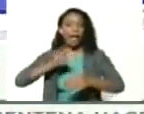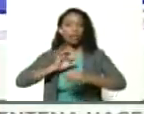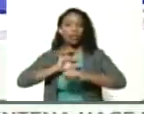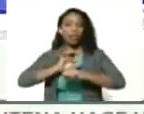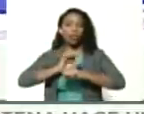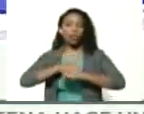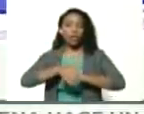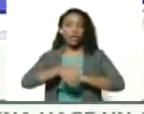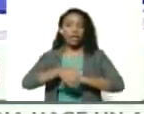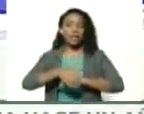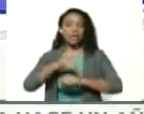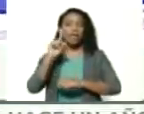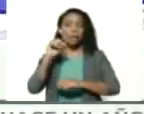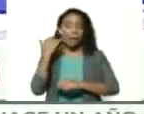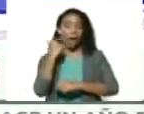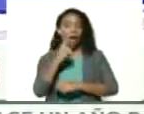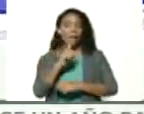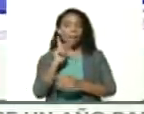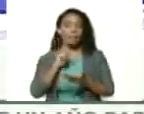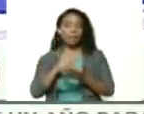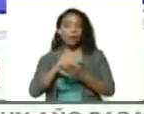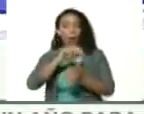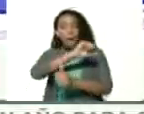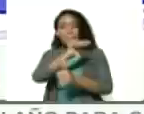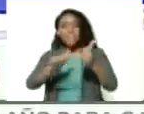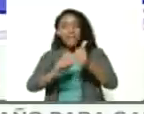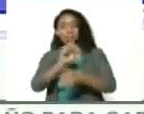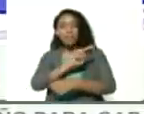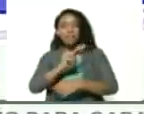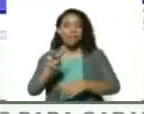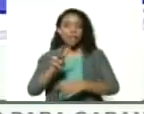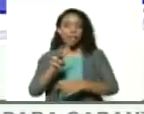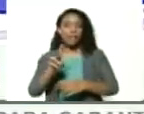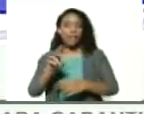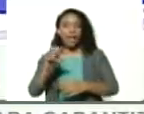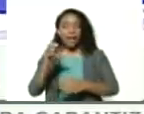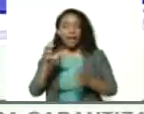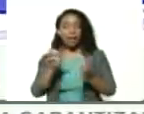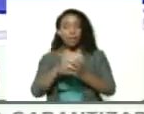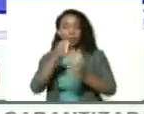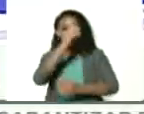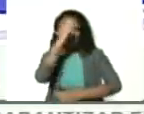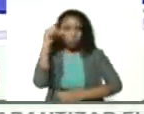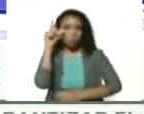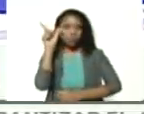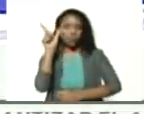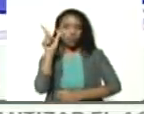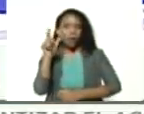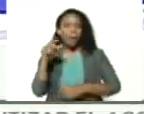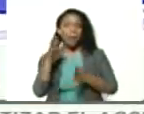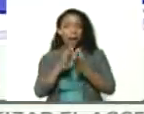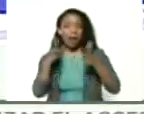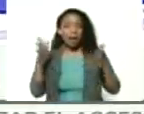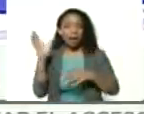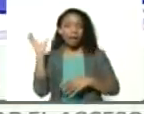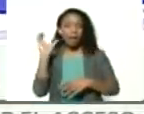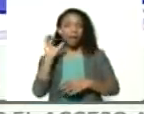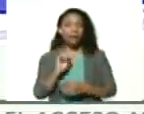Rodríguez, además va a estar en su condición de vicepresidente del Partido Socialista Unido de Venezuela para la Gran Caracas,